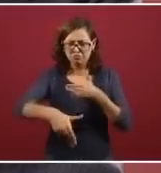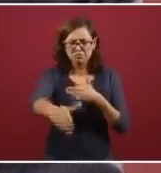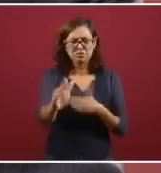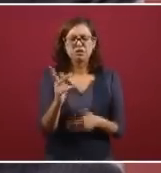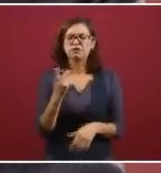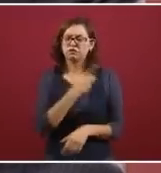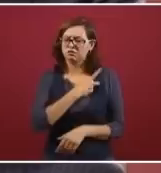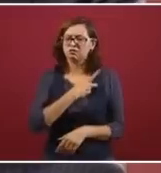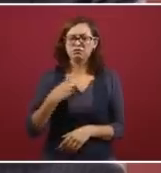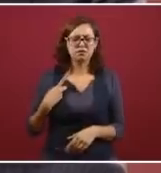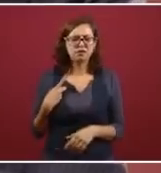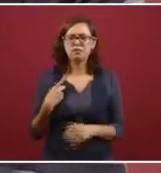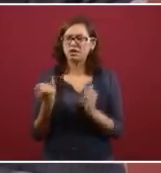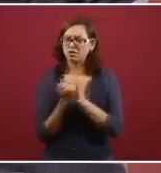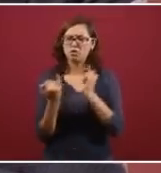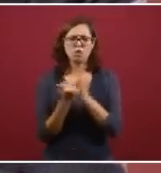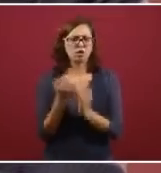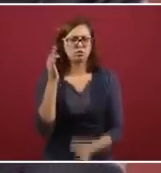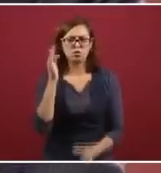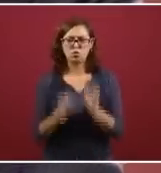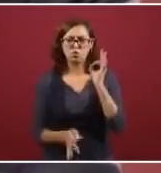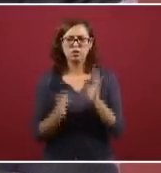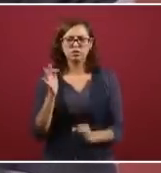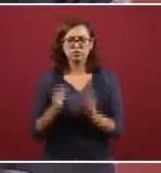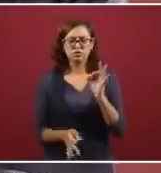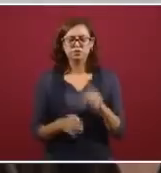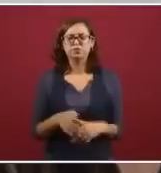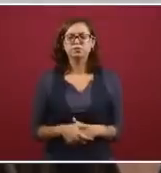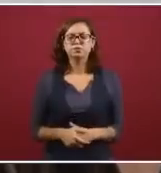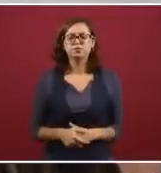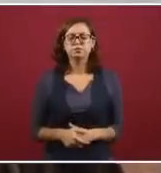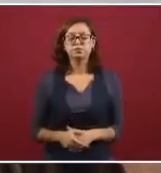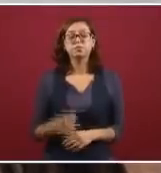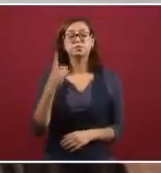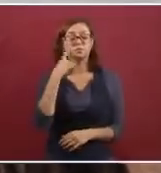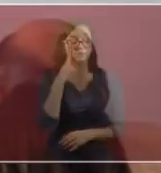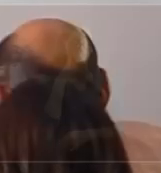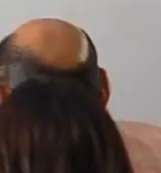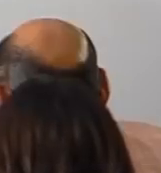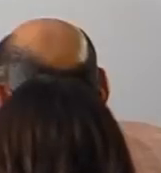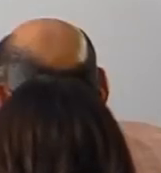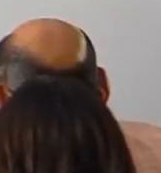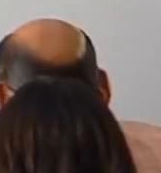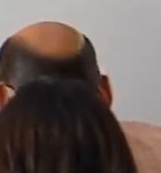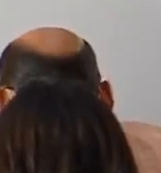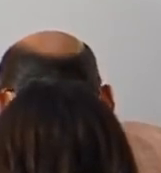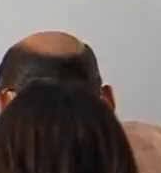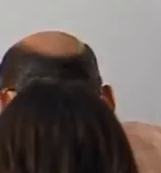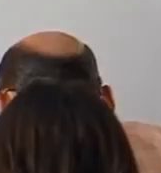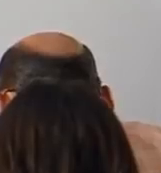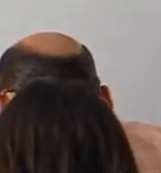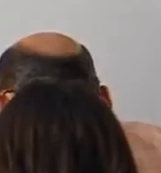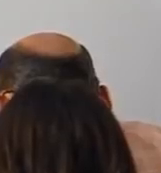Miren, una vez, cuando